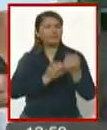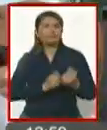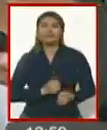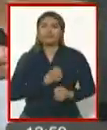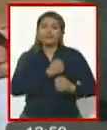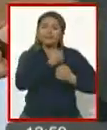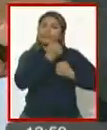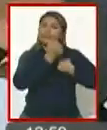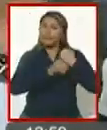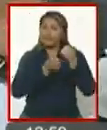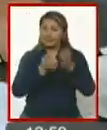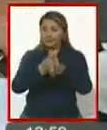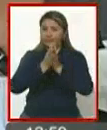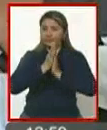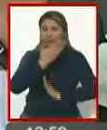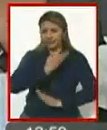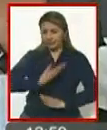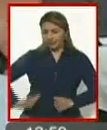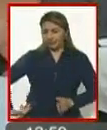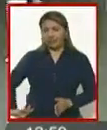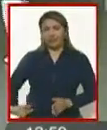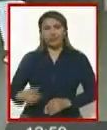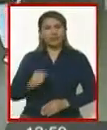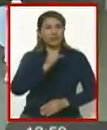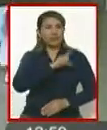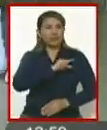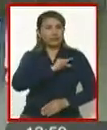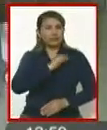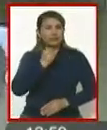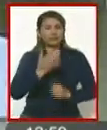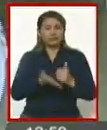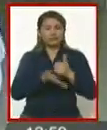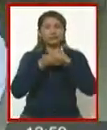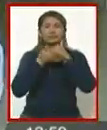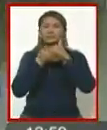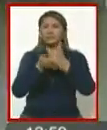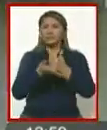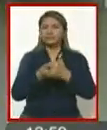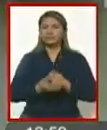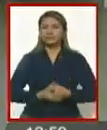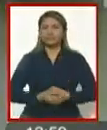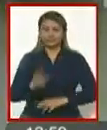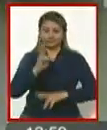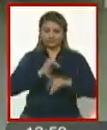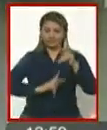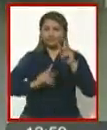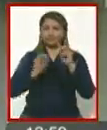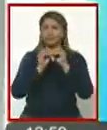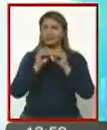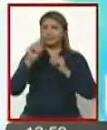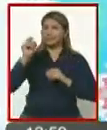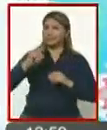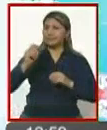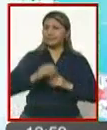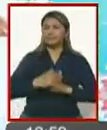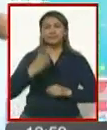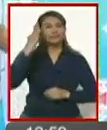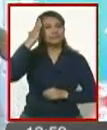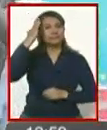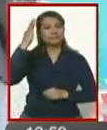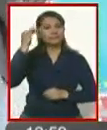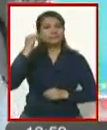que especialmente le pido al presidente que se ponga la mano al pecho y que ayude a las a las personas más necesitadas, ¿no?